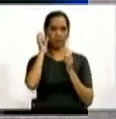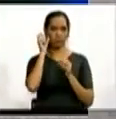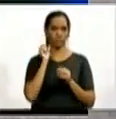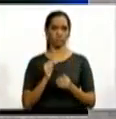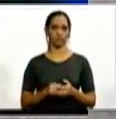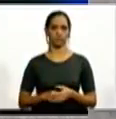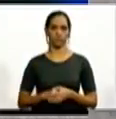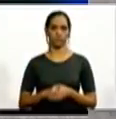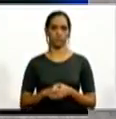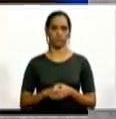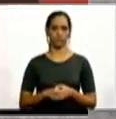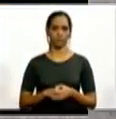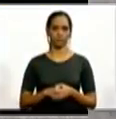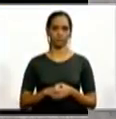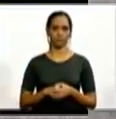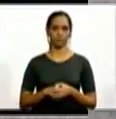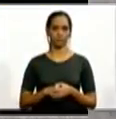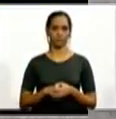momento.